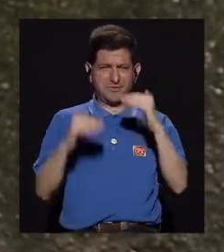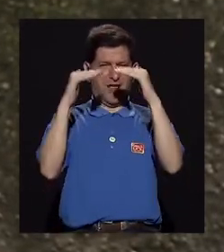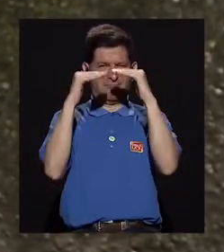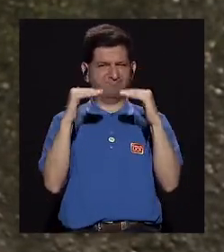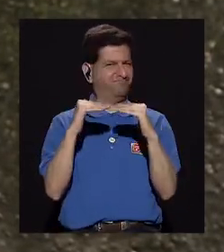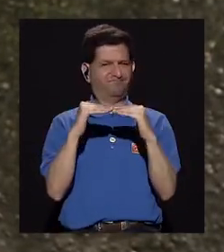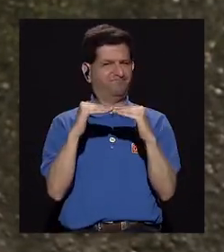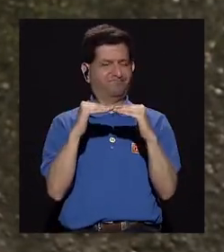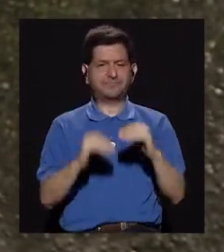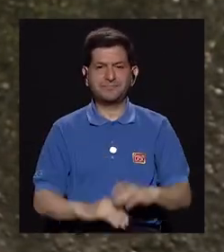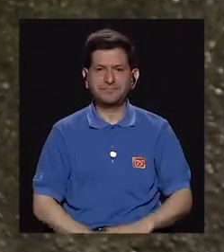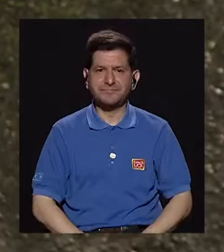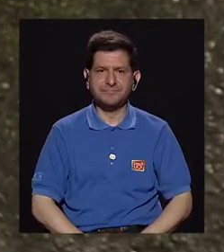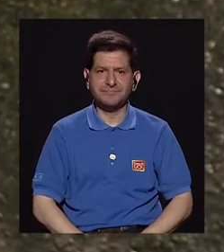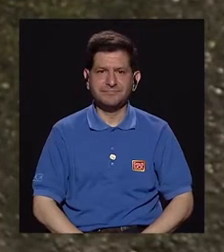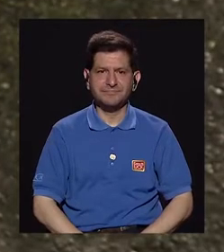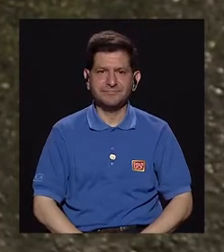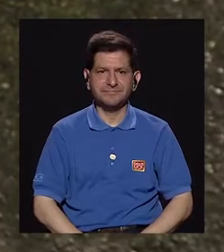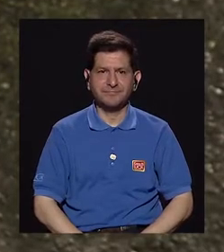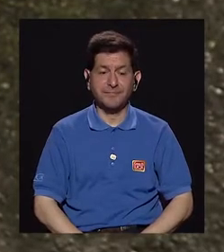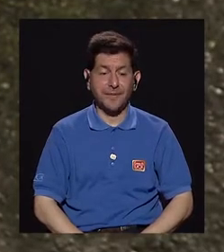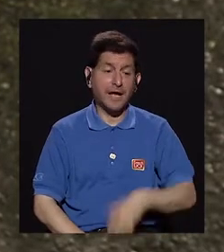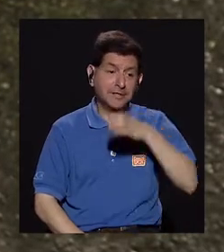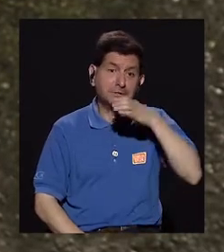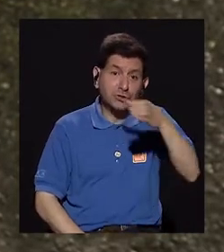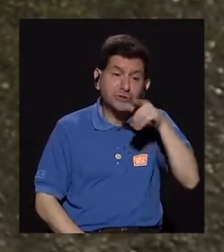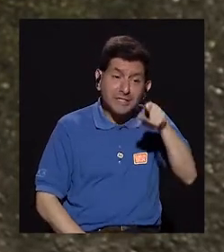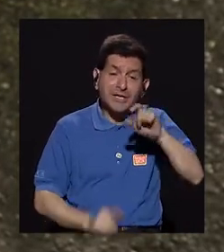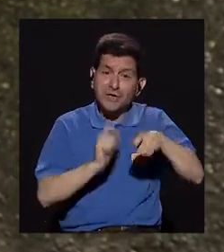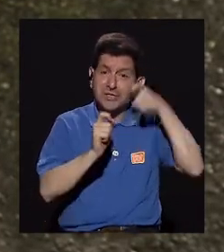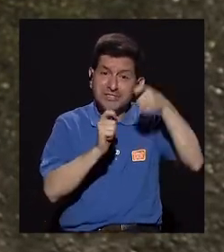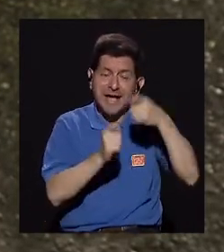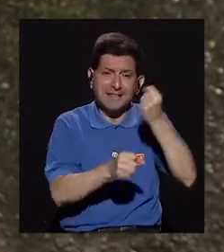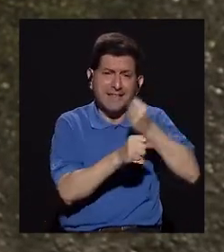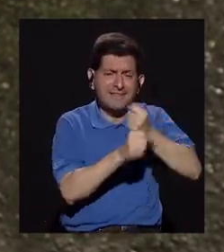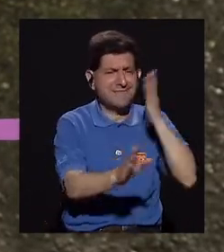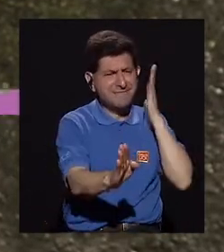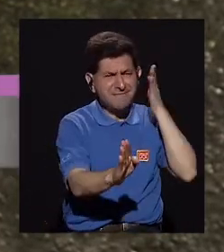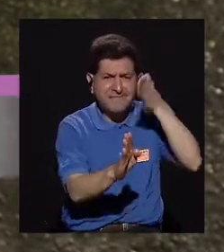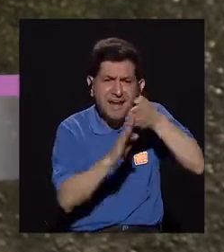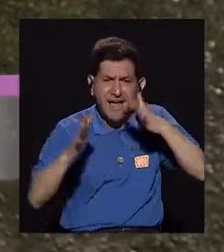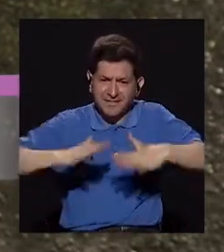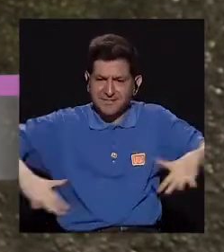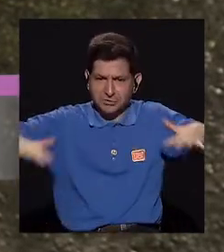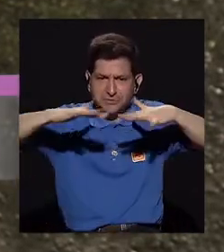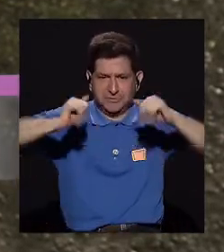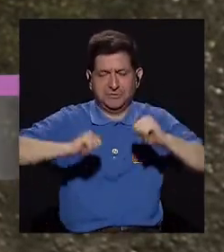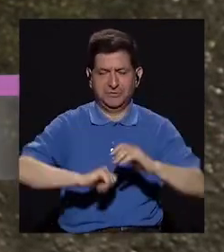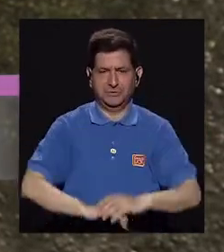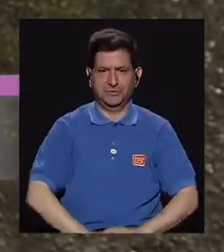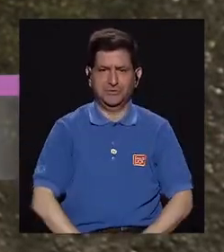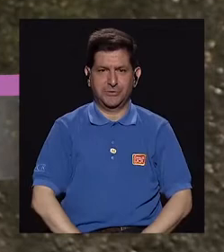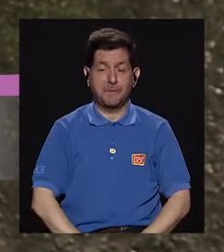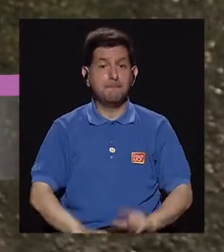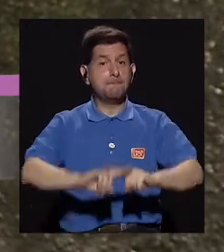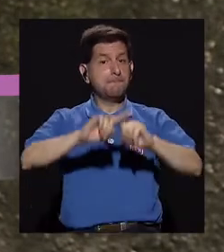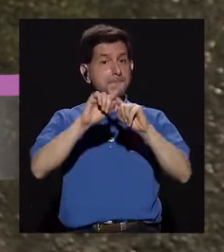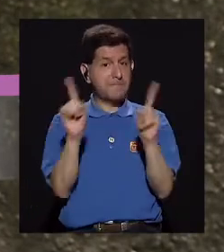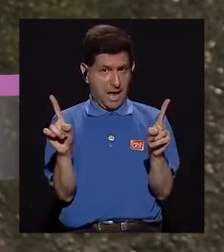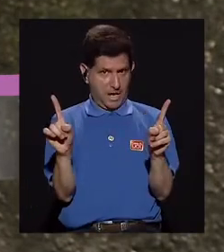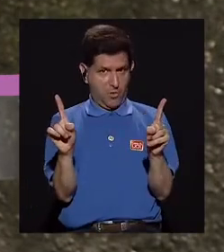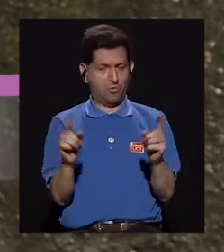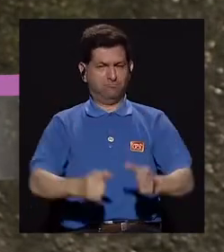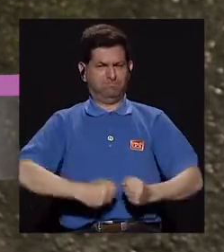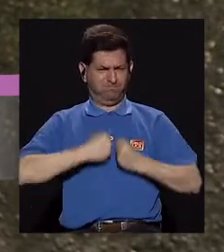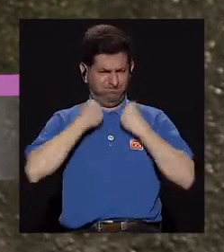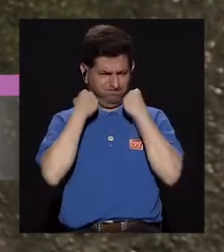personal. Entonces, la recomendación es esa, es trabajar directamente en el espacio, ¿verdad? Pero sí